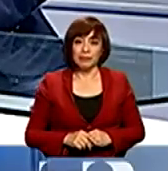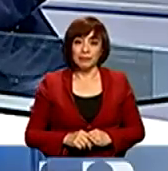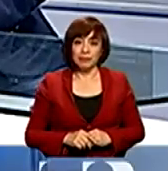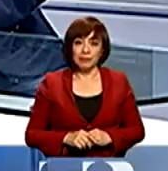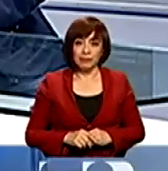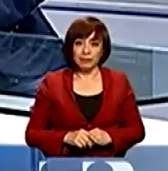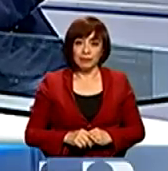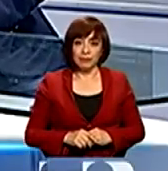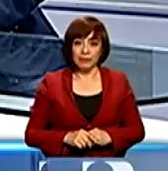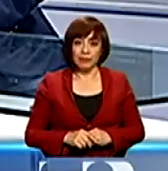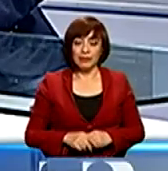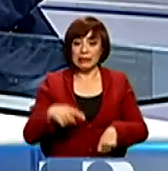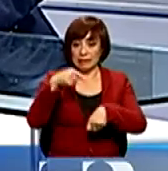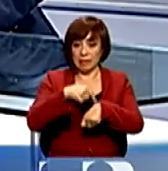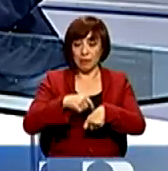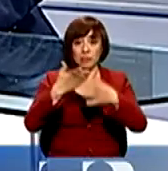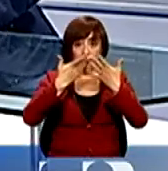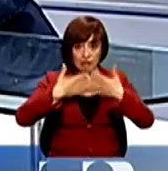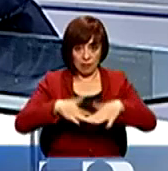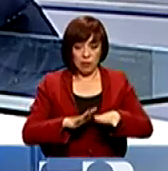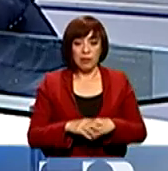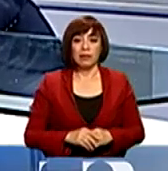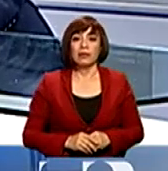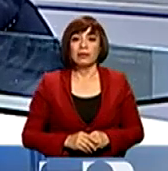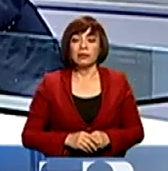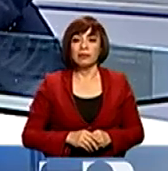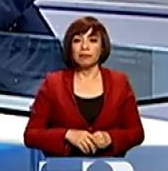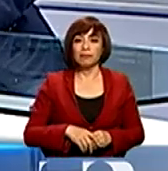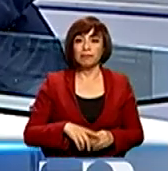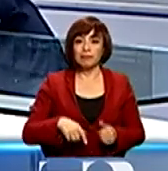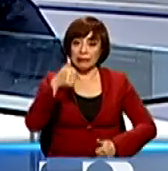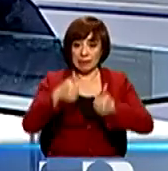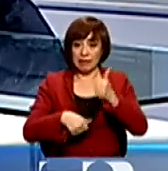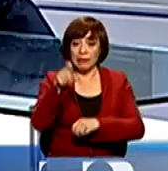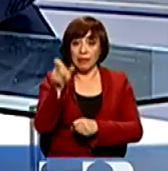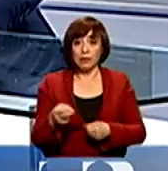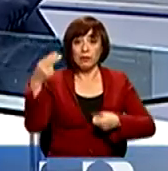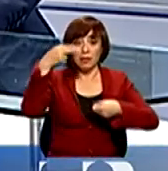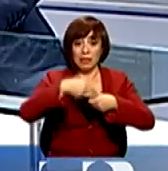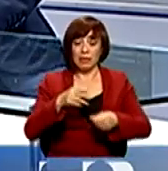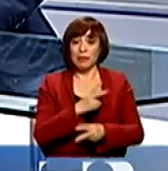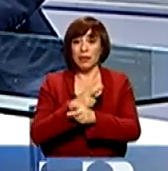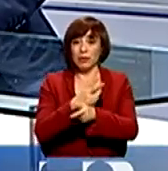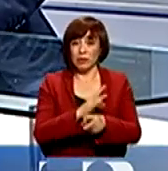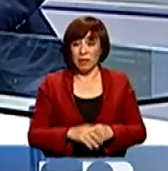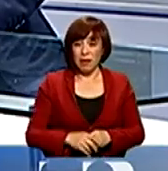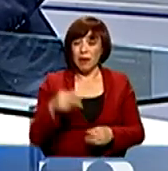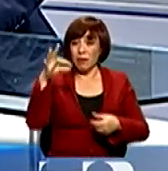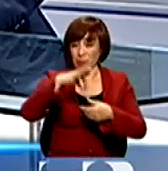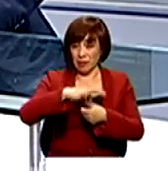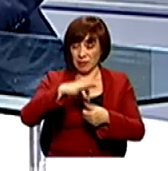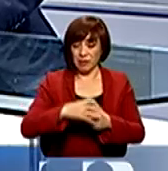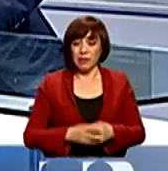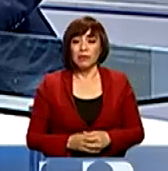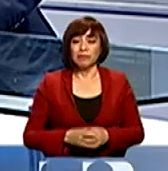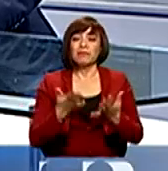la finalización del plazo para las impugnaciones a los postulantes al Consejo Nacional Electoral, el Consejo de Participación Transitorio consolidó